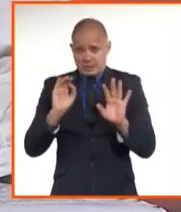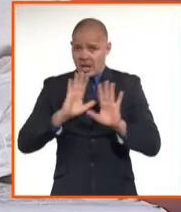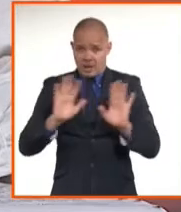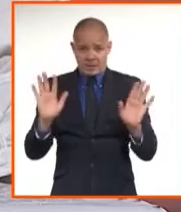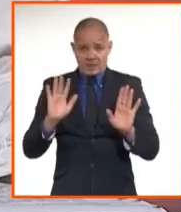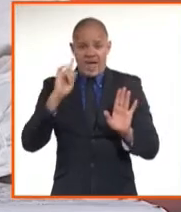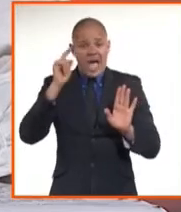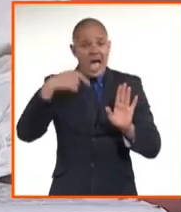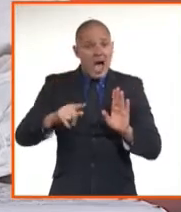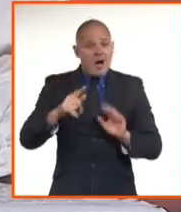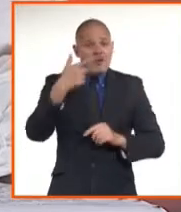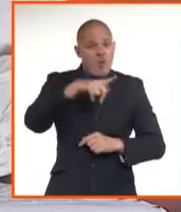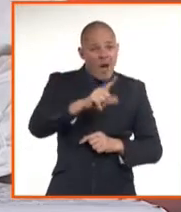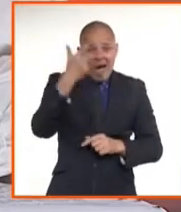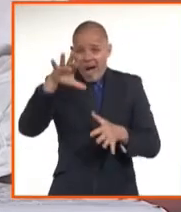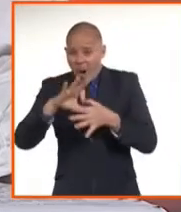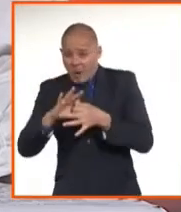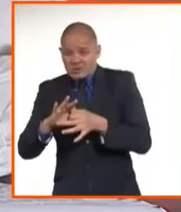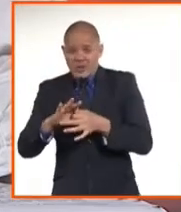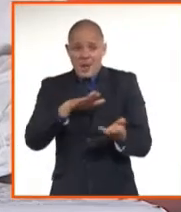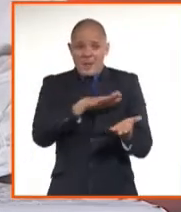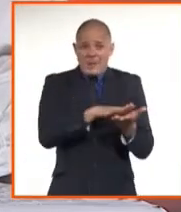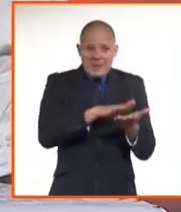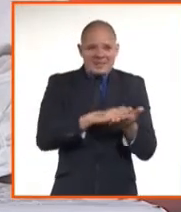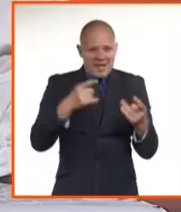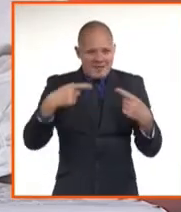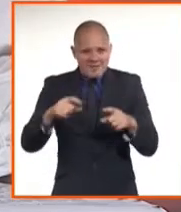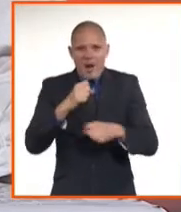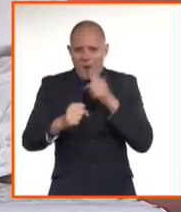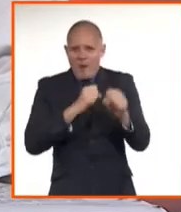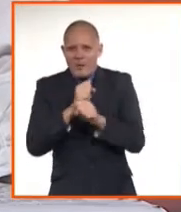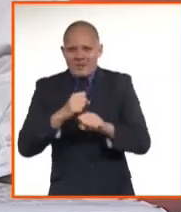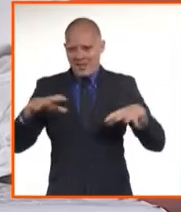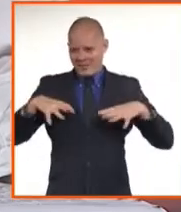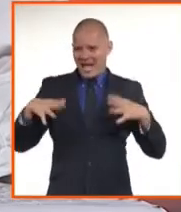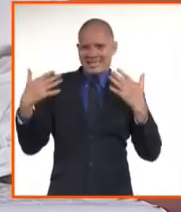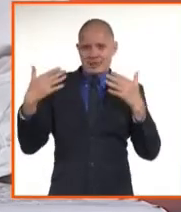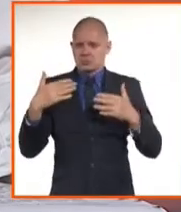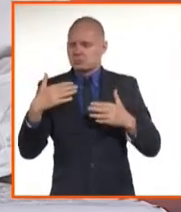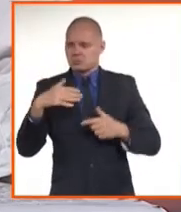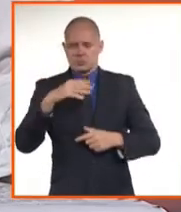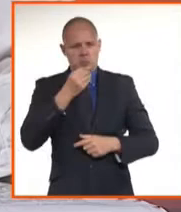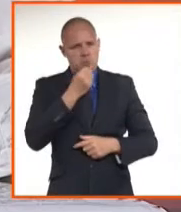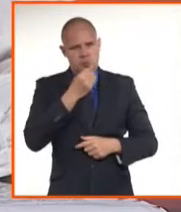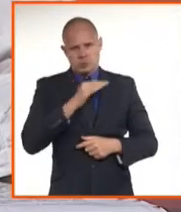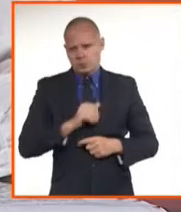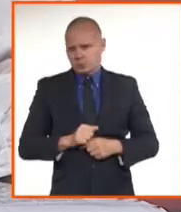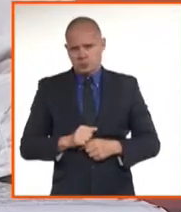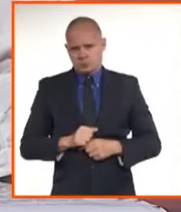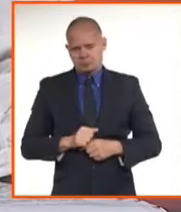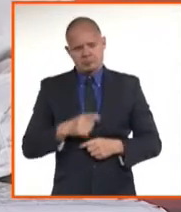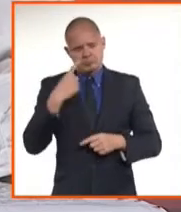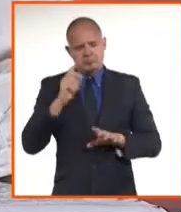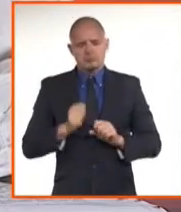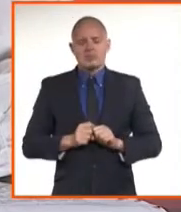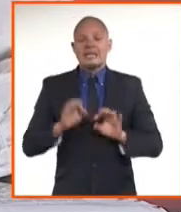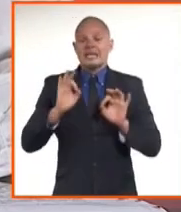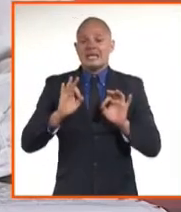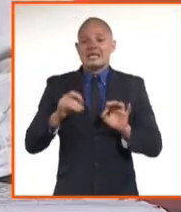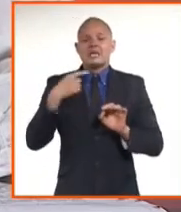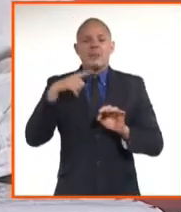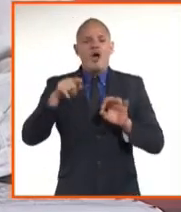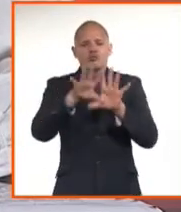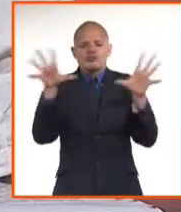estos momentos. Para que un sistema eléctrico opere de una manera estable y segura, se requiere siempre tener una potencia de